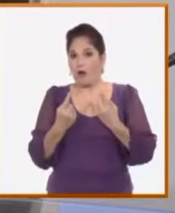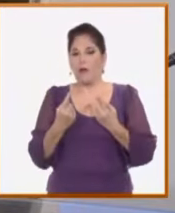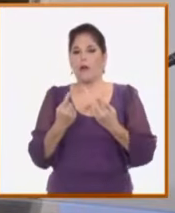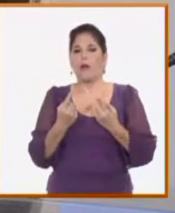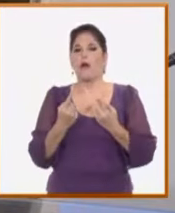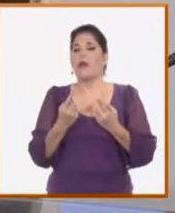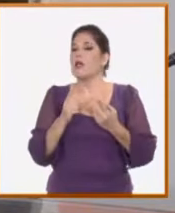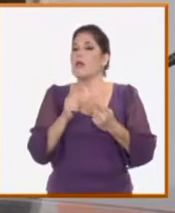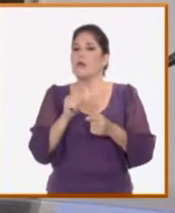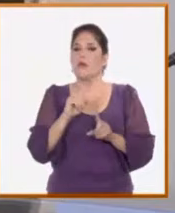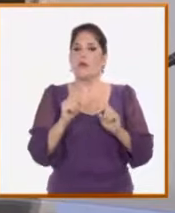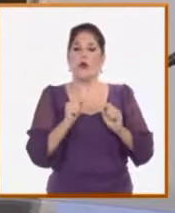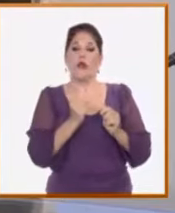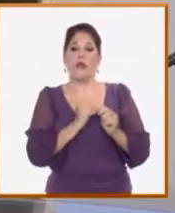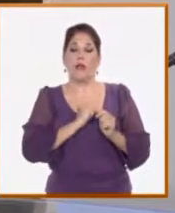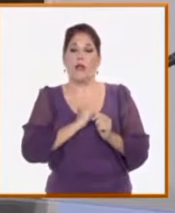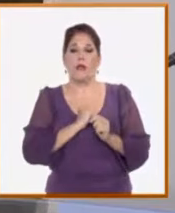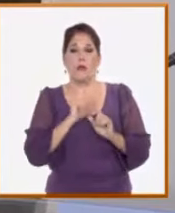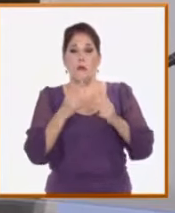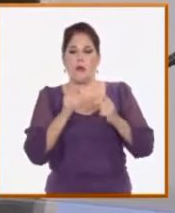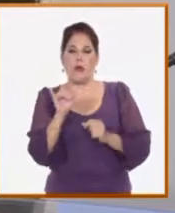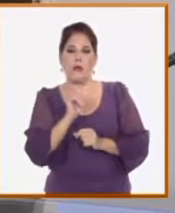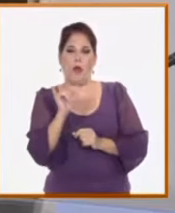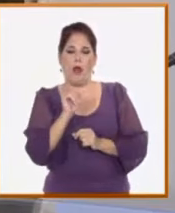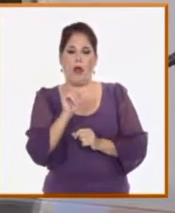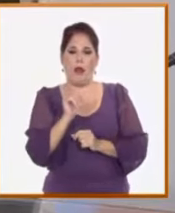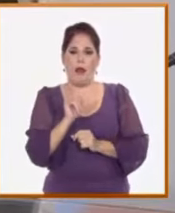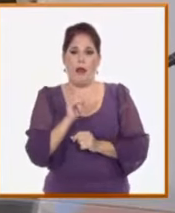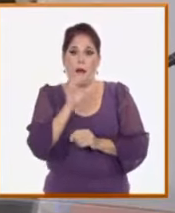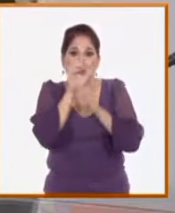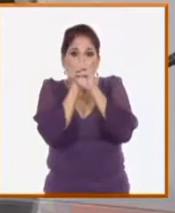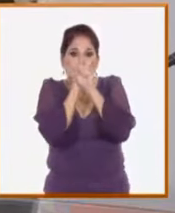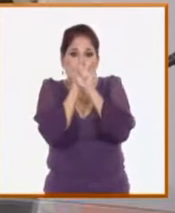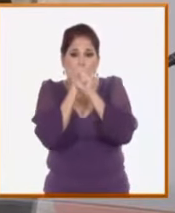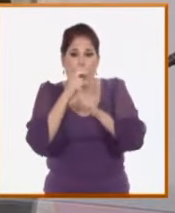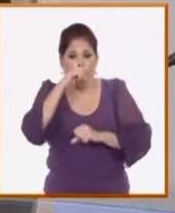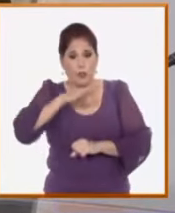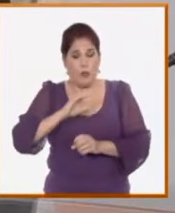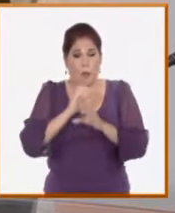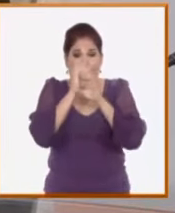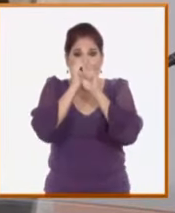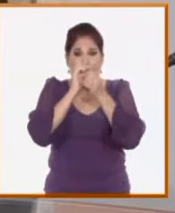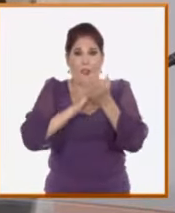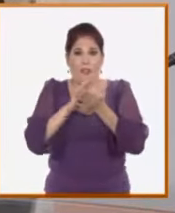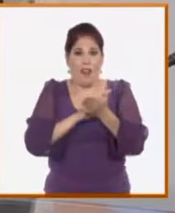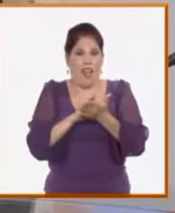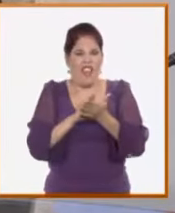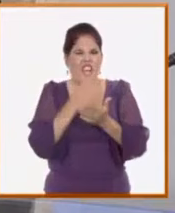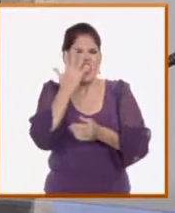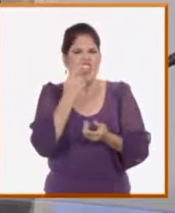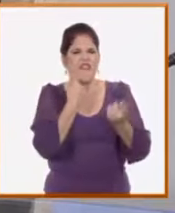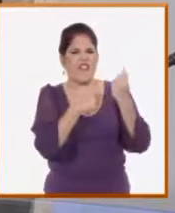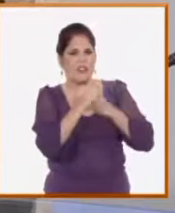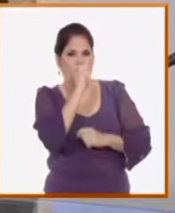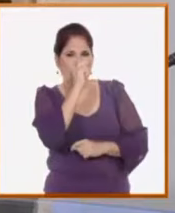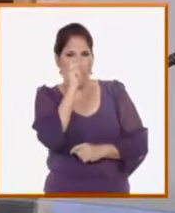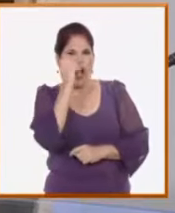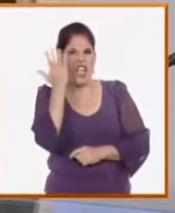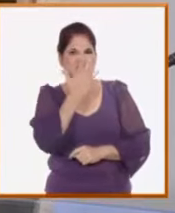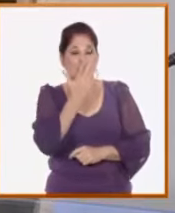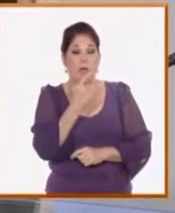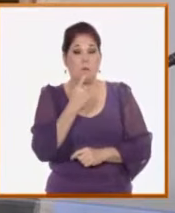no criminalizar a los muchachos y Buscar por sobre todas las cosas la fuente que le suministró droga a